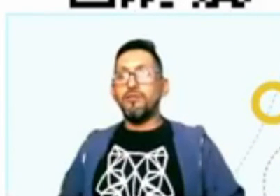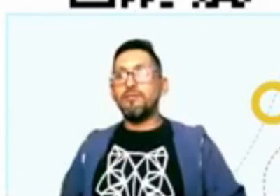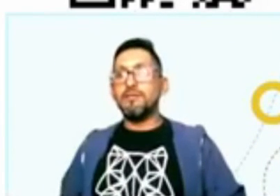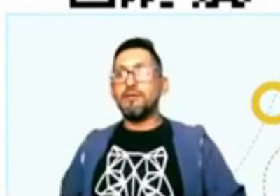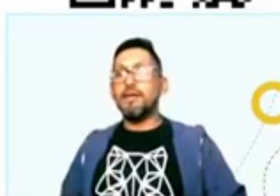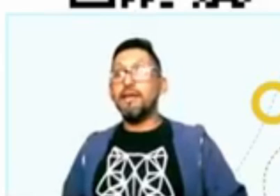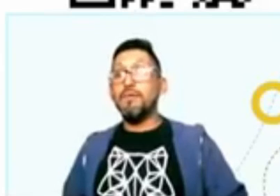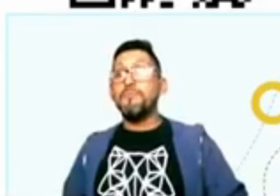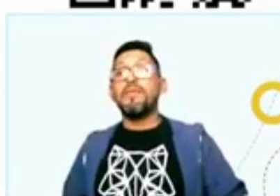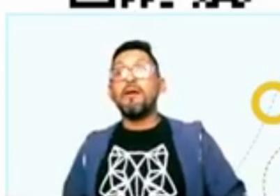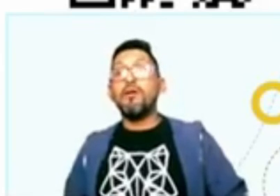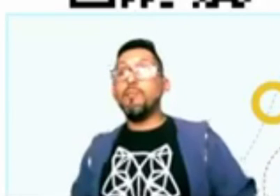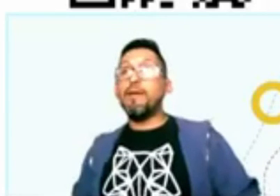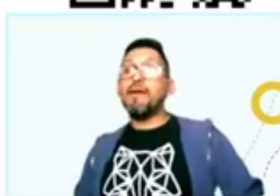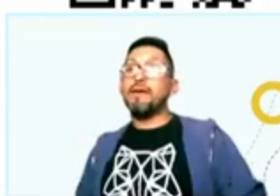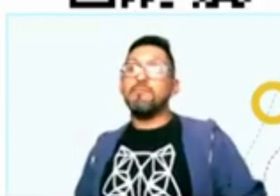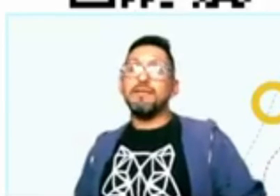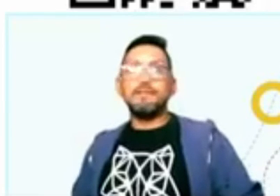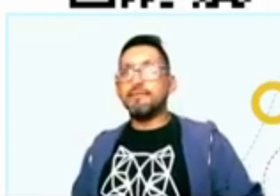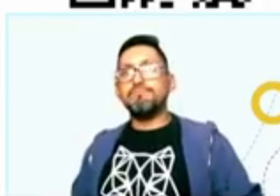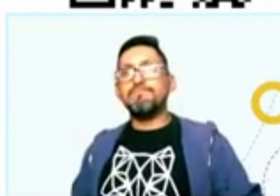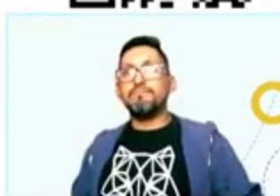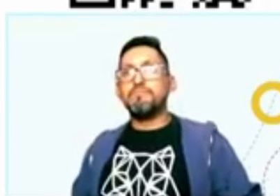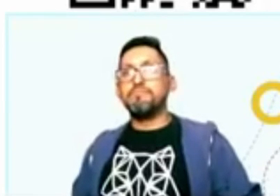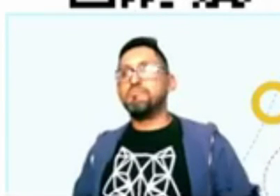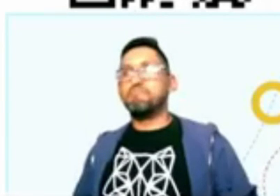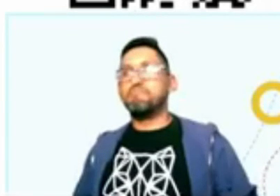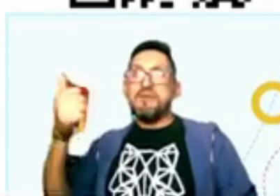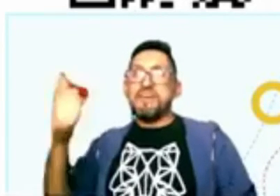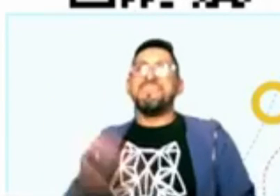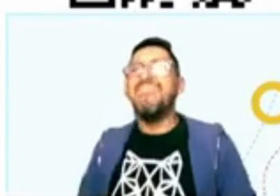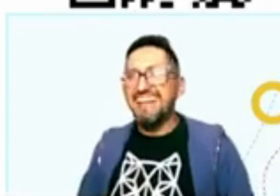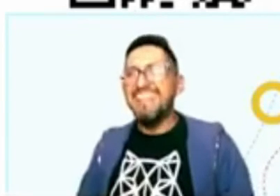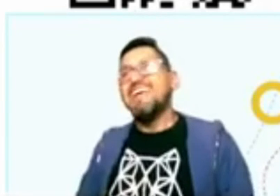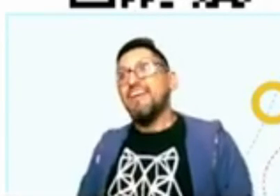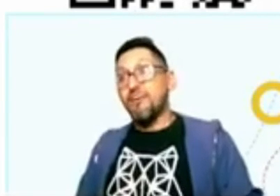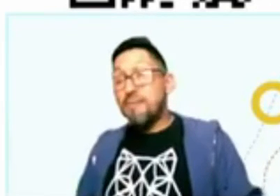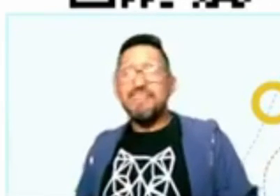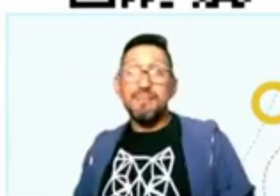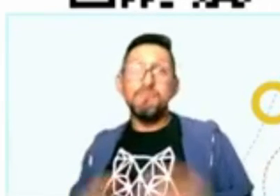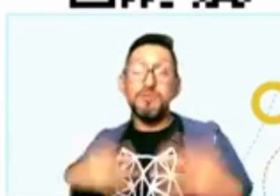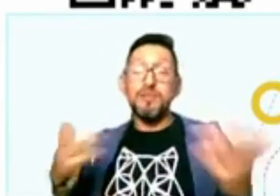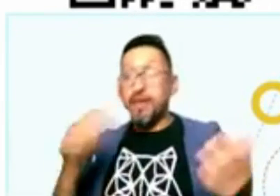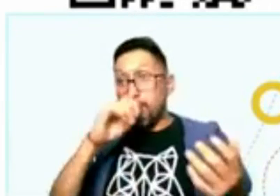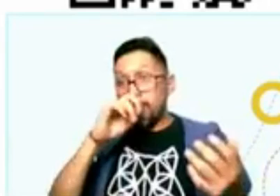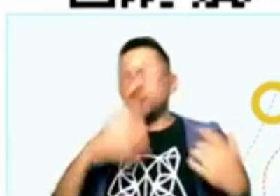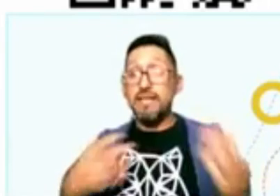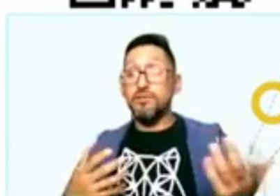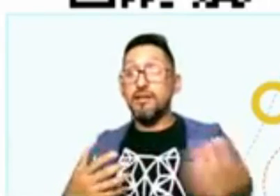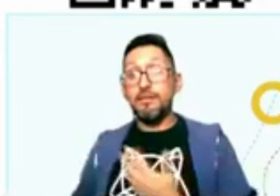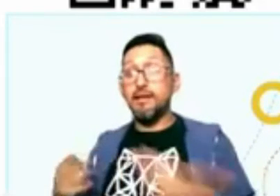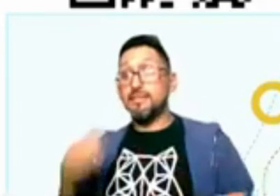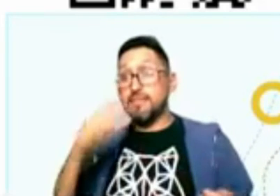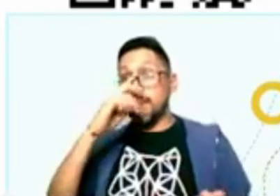código seco aquí arriba, como para que pues apoyen, ¿no? Compartan mucho de lo que hago, es